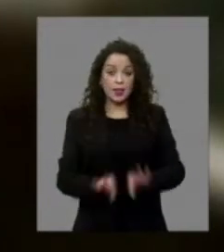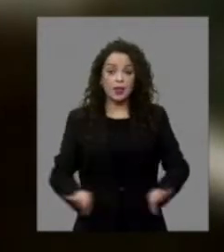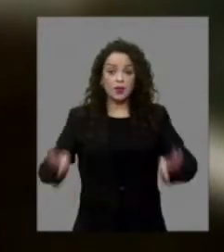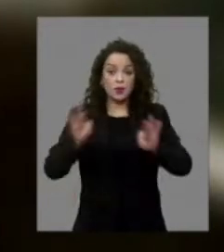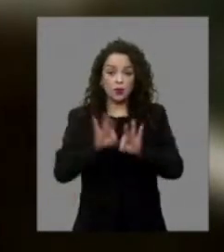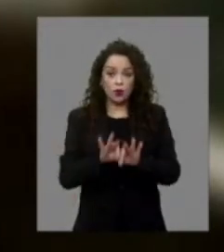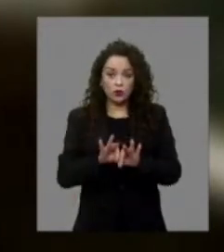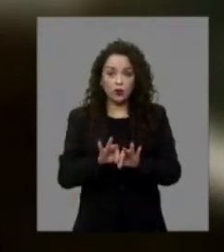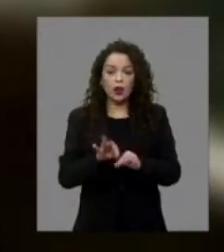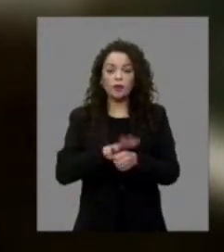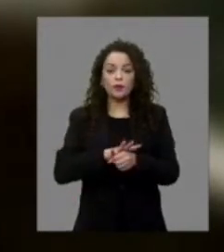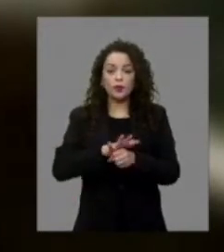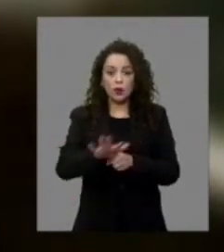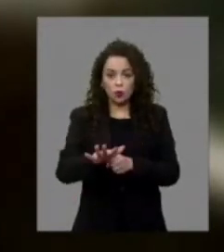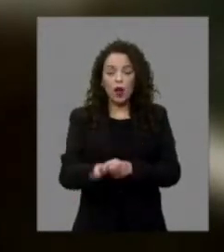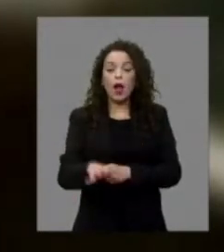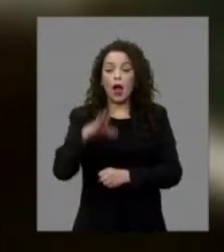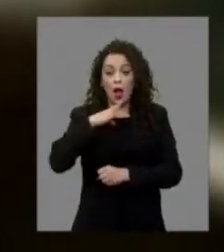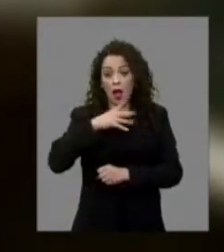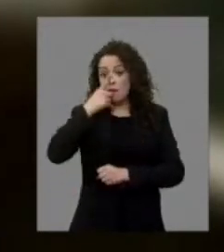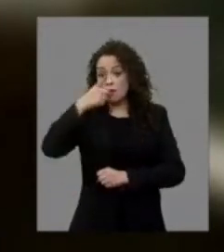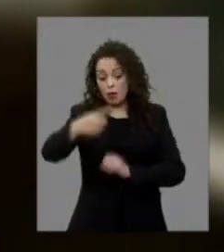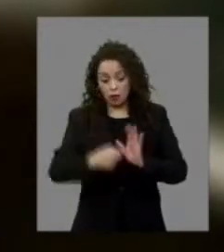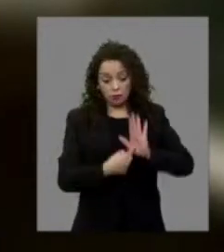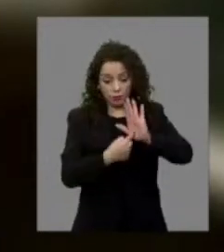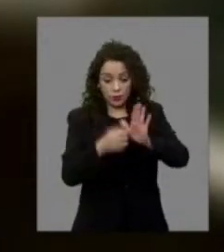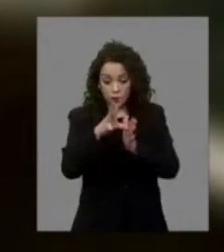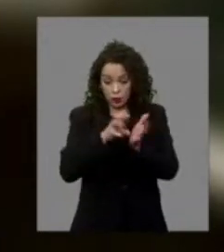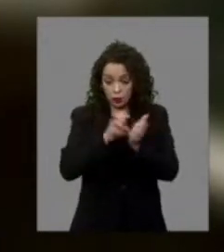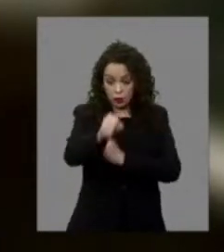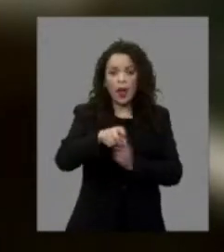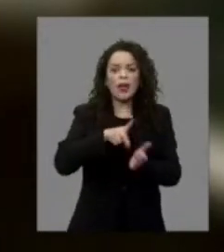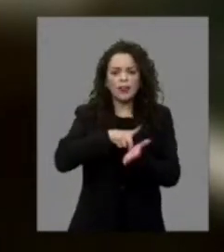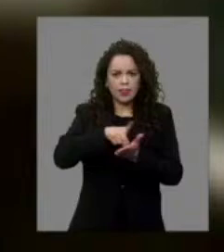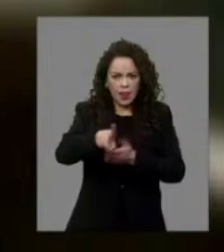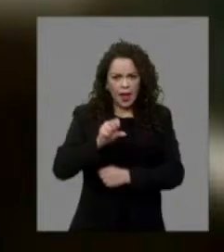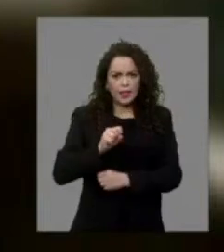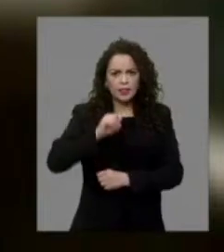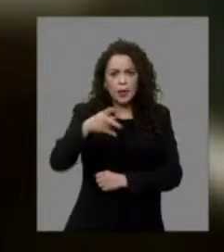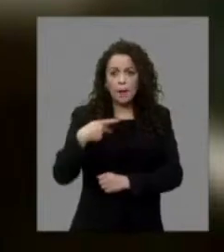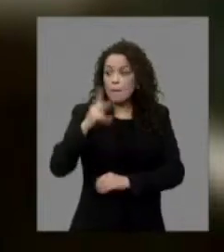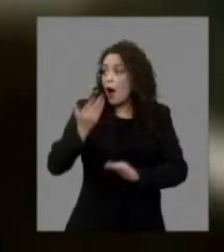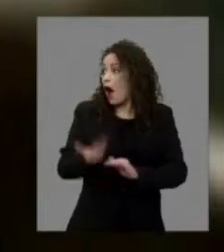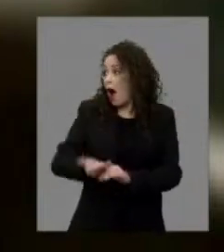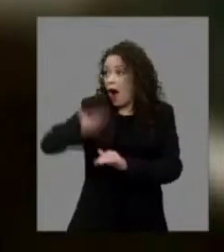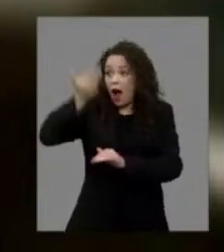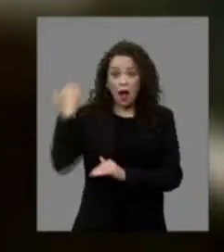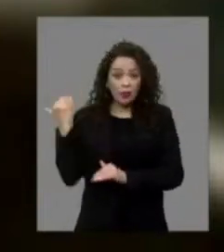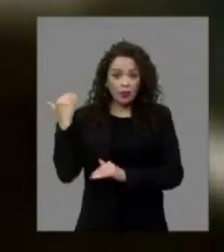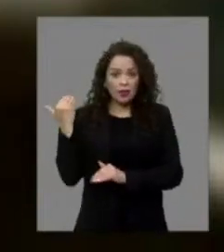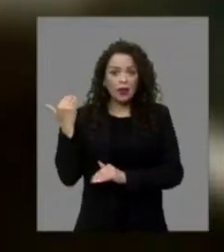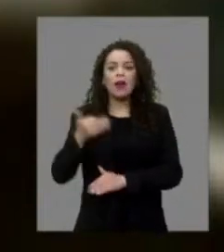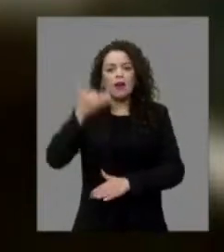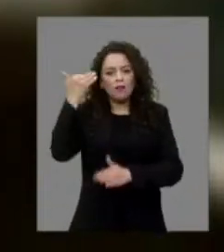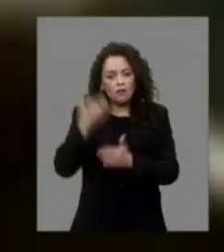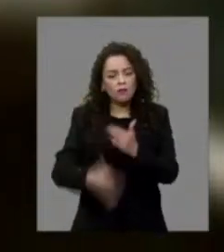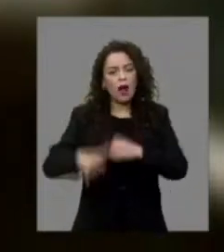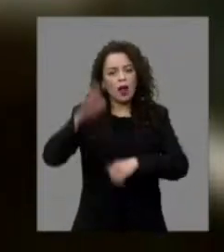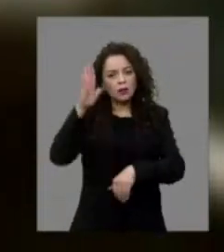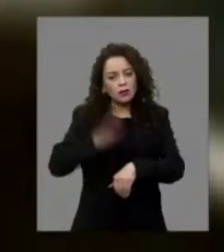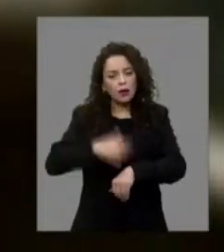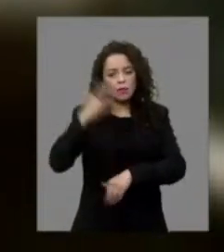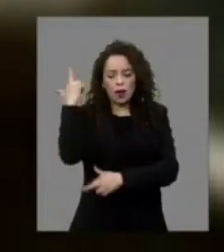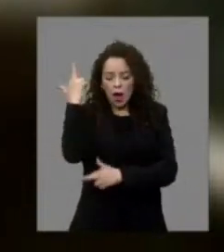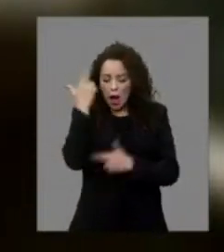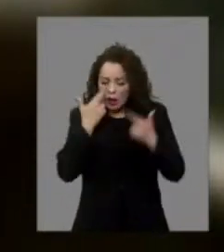derechos previstos en nuestra Constitución, pero que anteriormente no se les había explorado de la manera